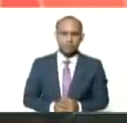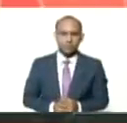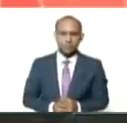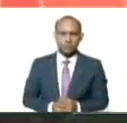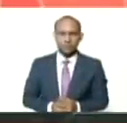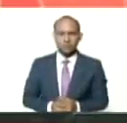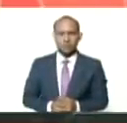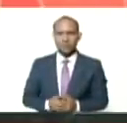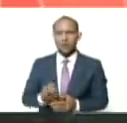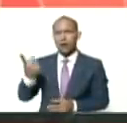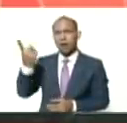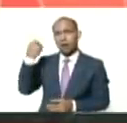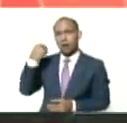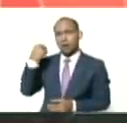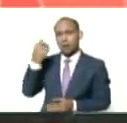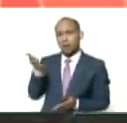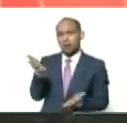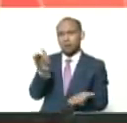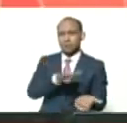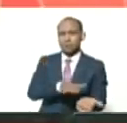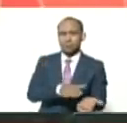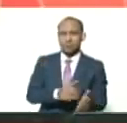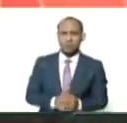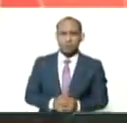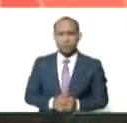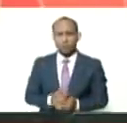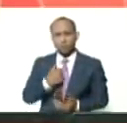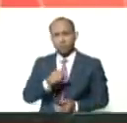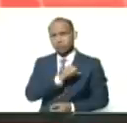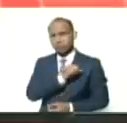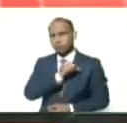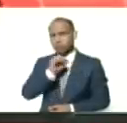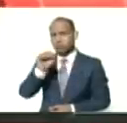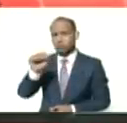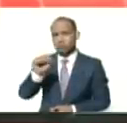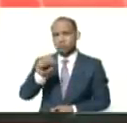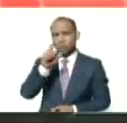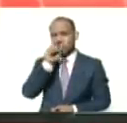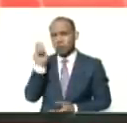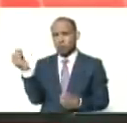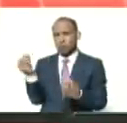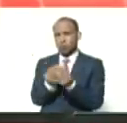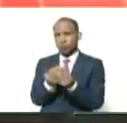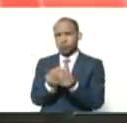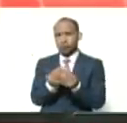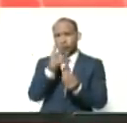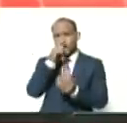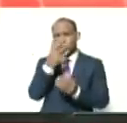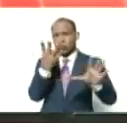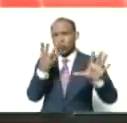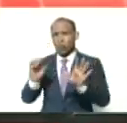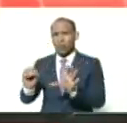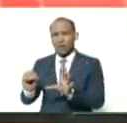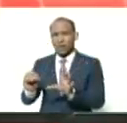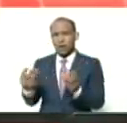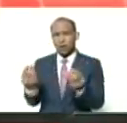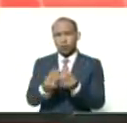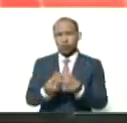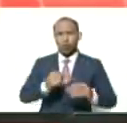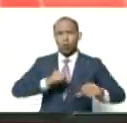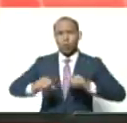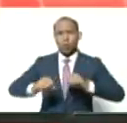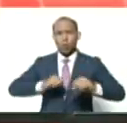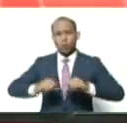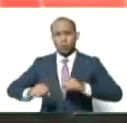Ahí tuvimos la muerte de un gran amigo, un compañero que viene de los años 90 con el movimiento bolivariano, un líder